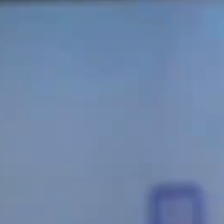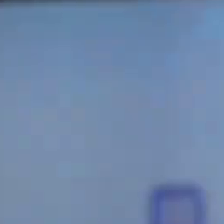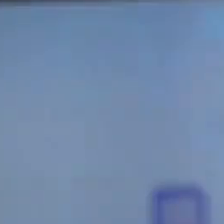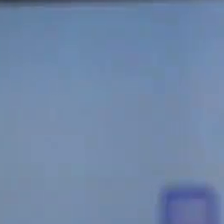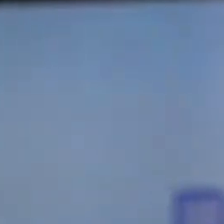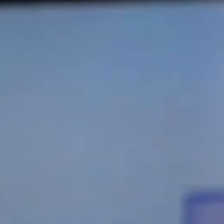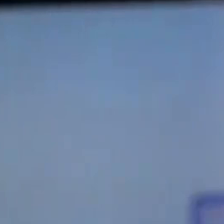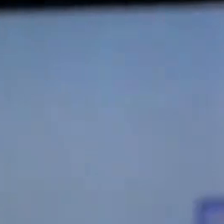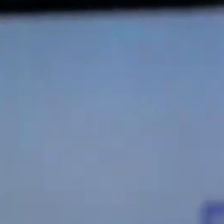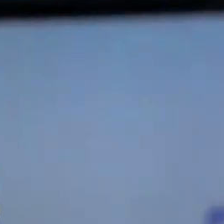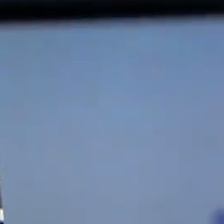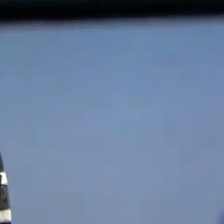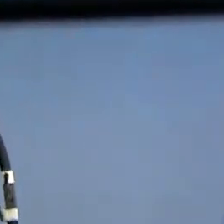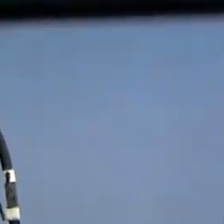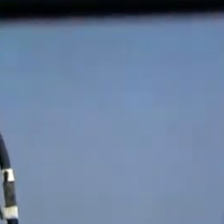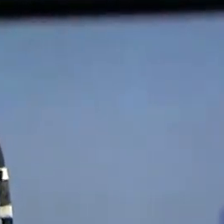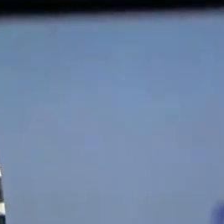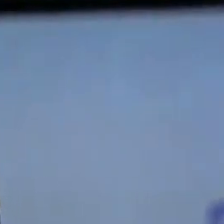de humareda.